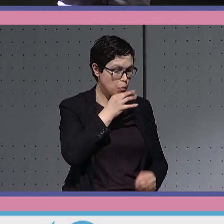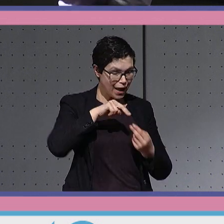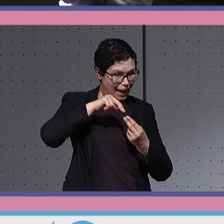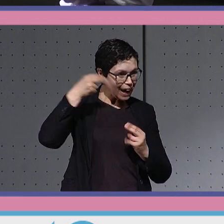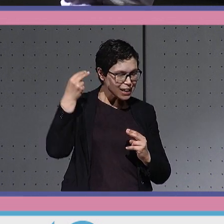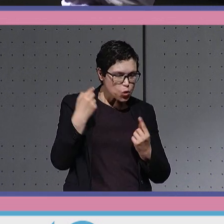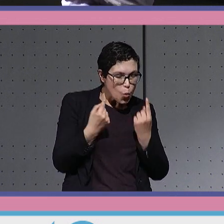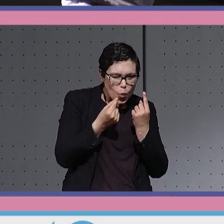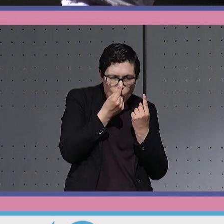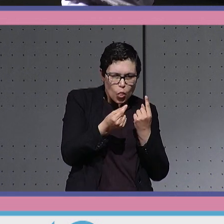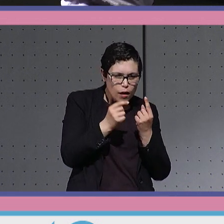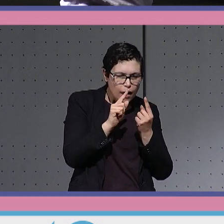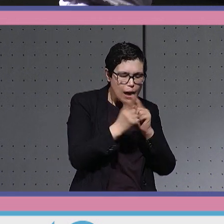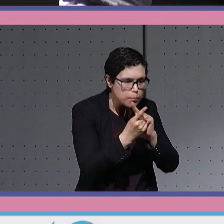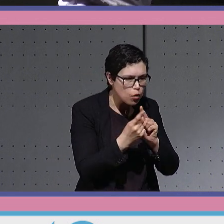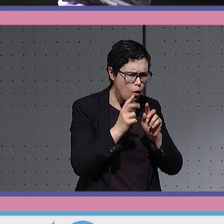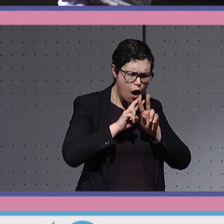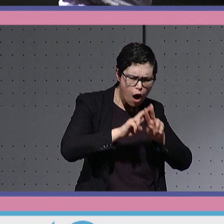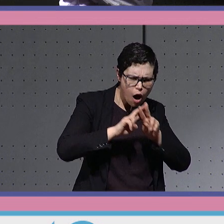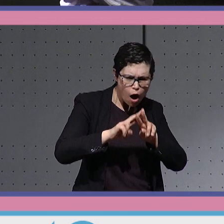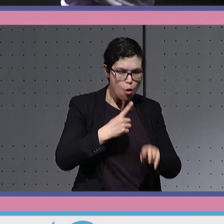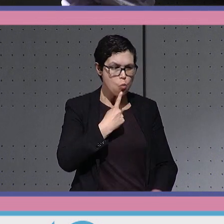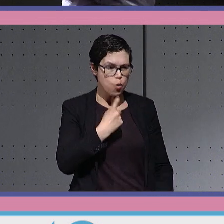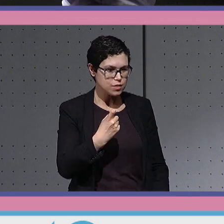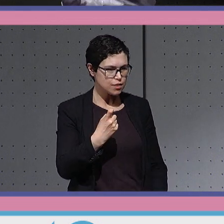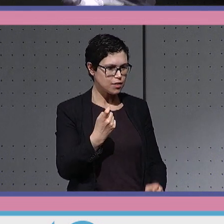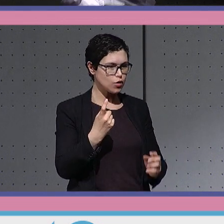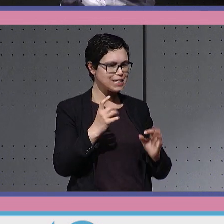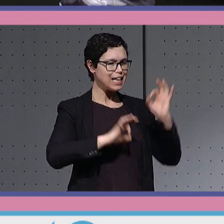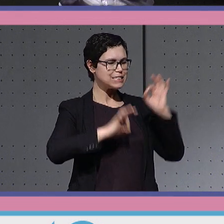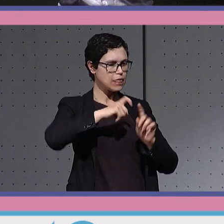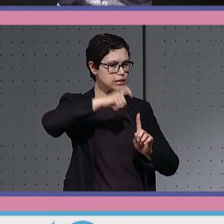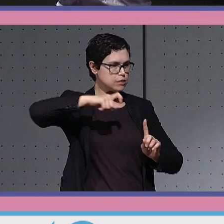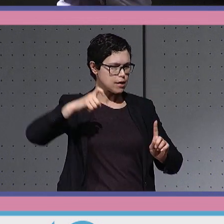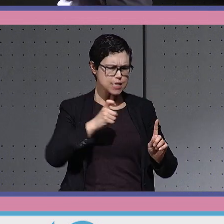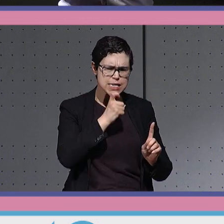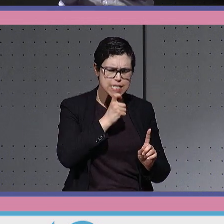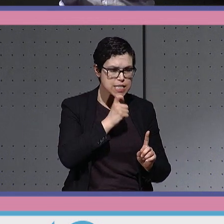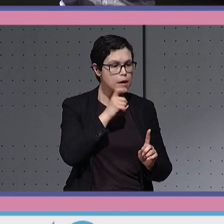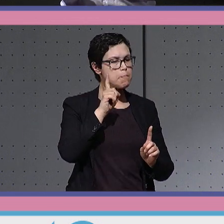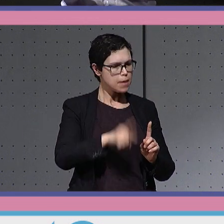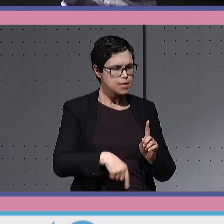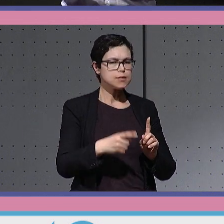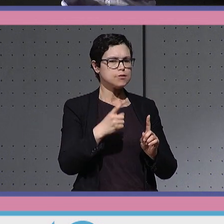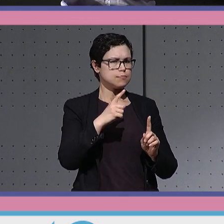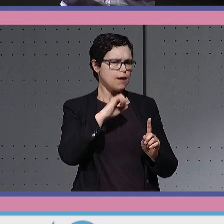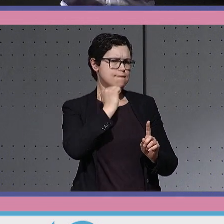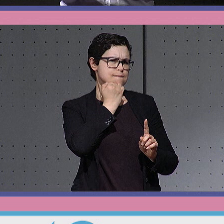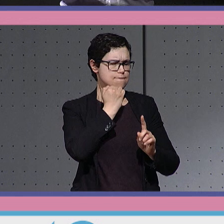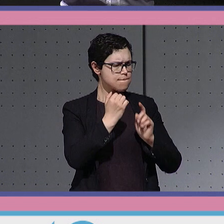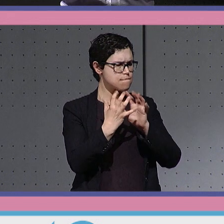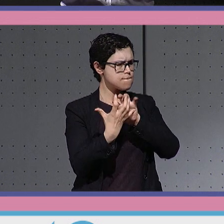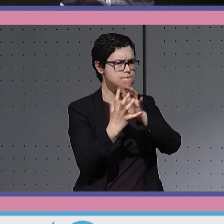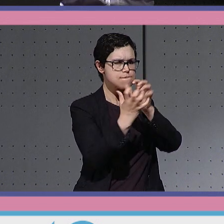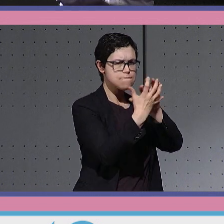necesitamos muchísimos para entender, nos hace falta poder estadístico y trabajar mucha gente en colaboración, hacer grandes consorcios.